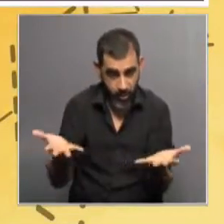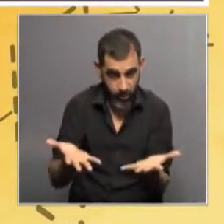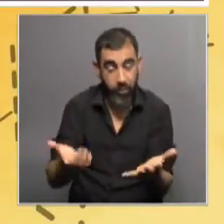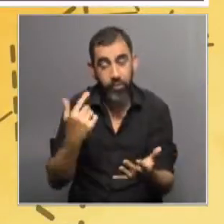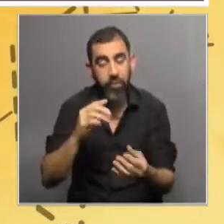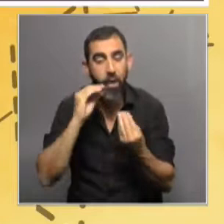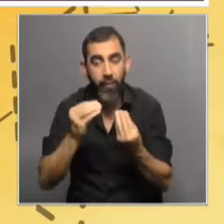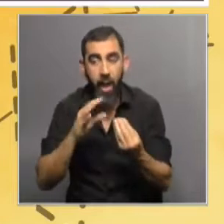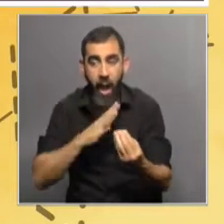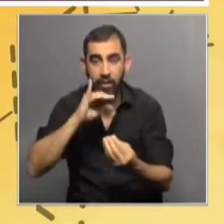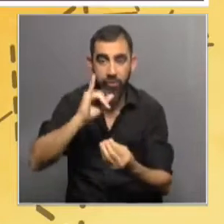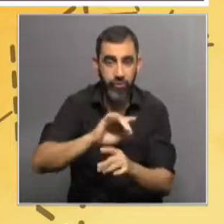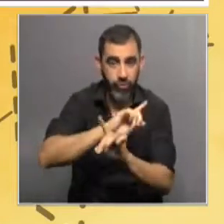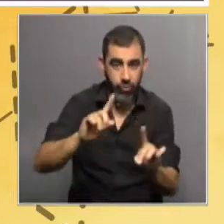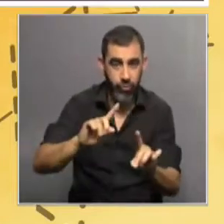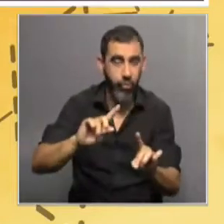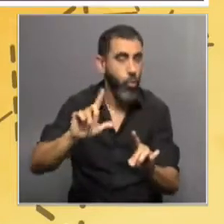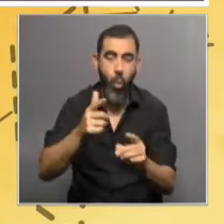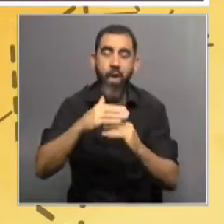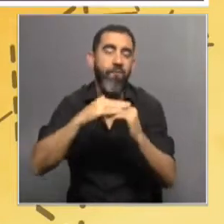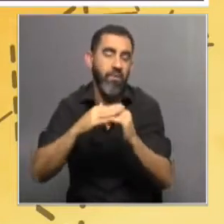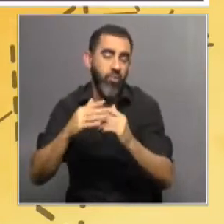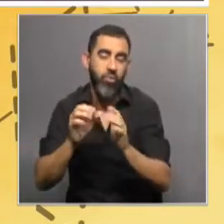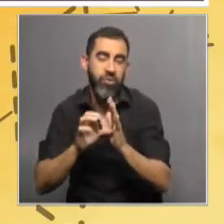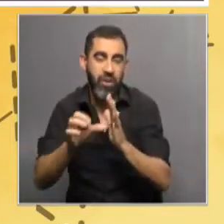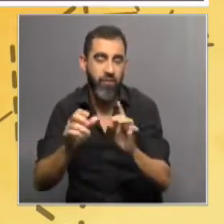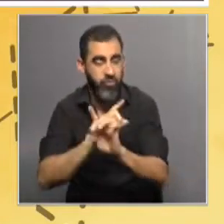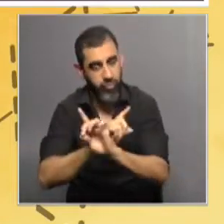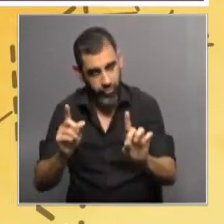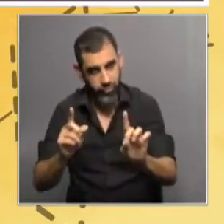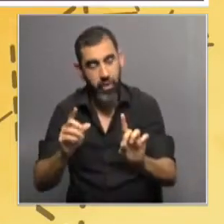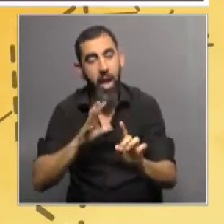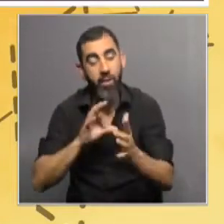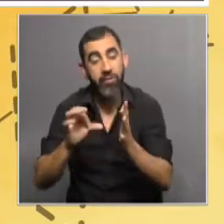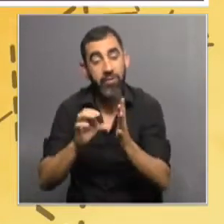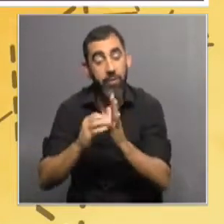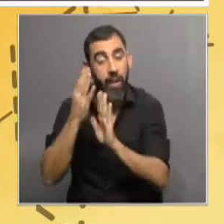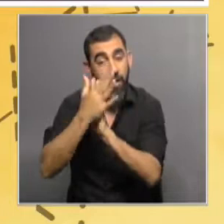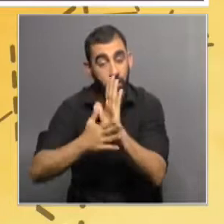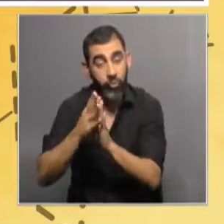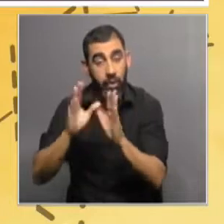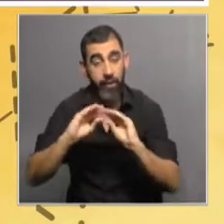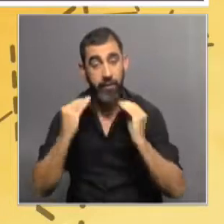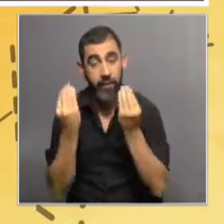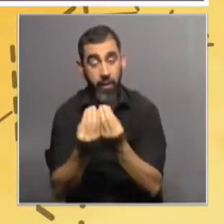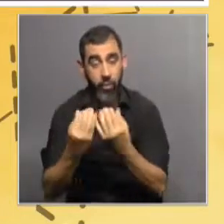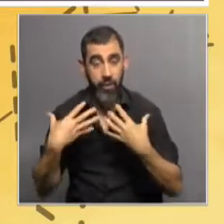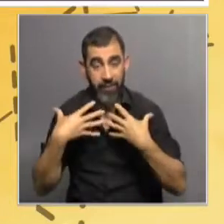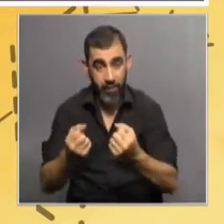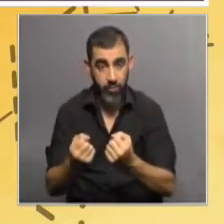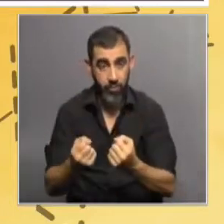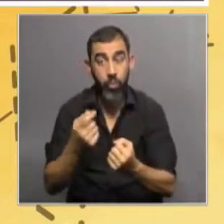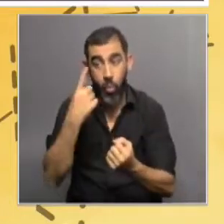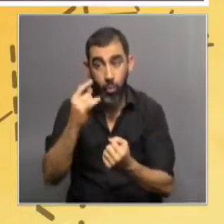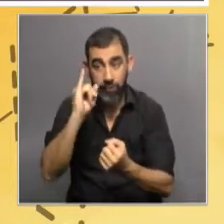tenemos que ver la disponibilidad. No están en la canasta básica de prestaciones. Nosotros sabemos que tenemos un sistema nacional integrado de salud, que una que entró